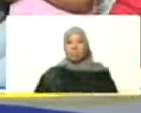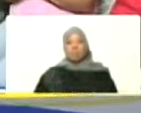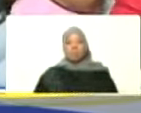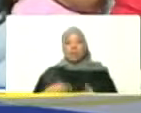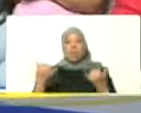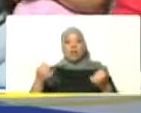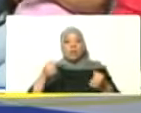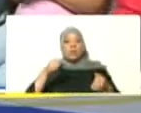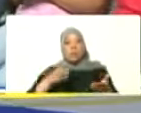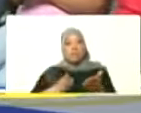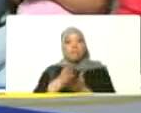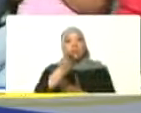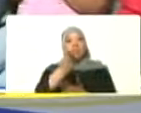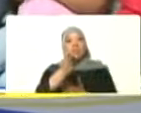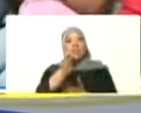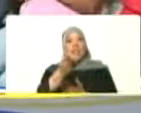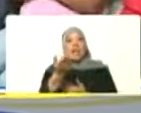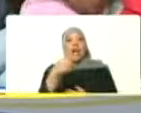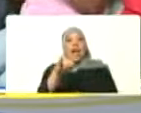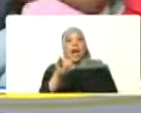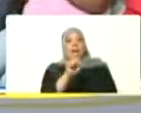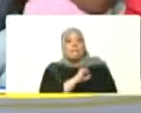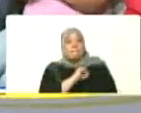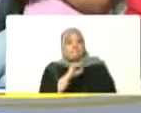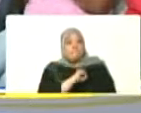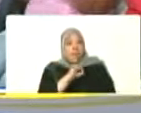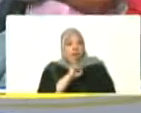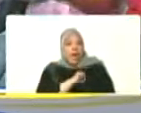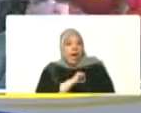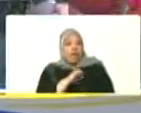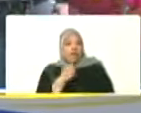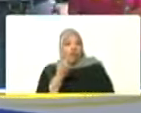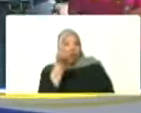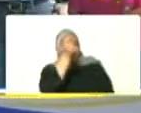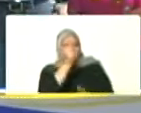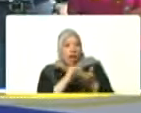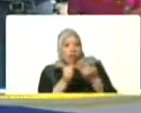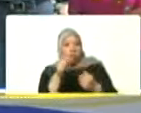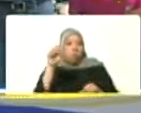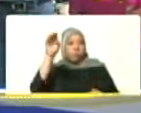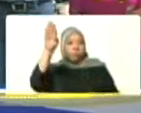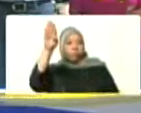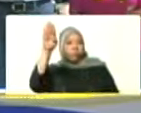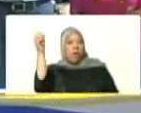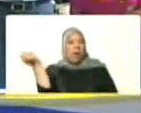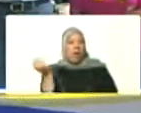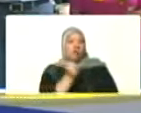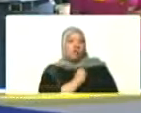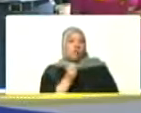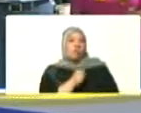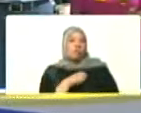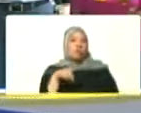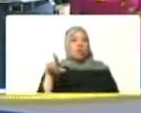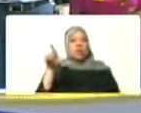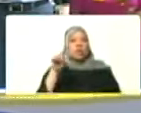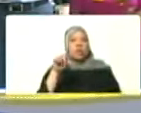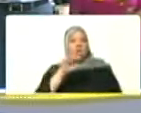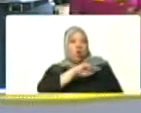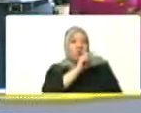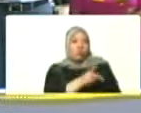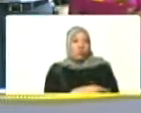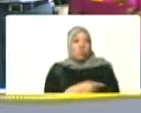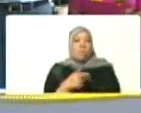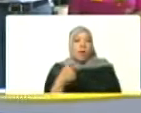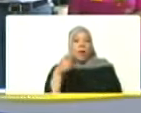Ahora le tienen miedo a Super Bigote. Entonces estaban haciendo unos análisis que Super Bigote